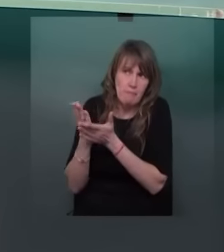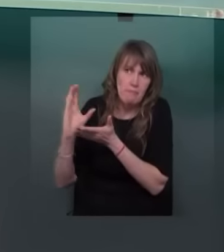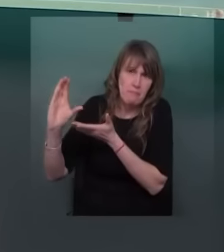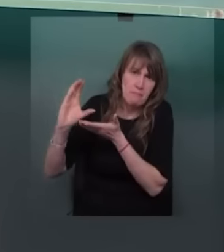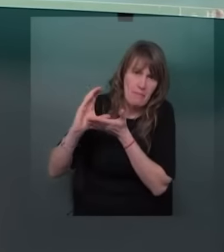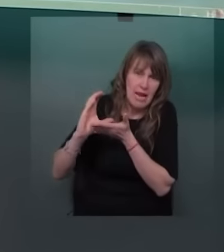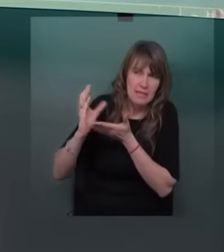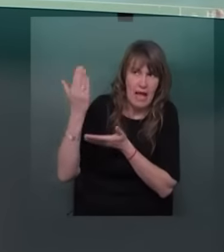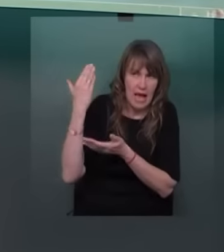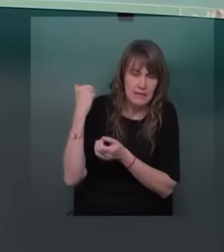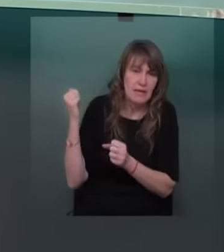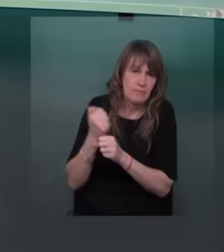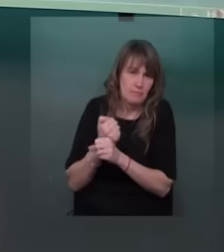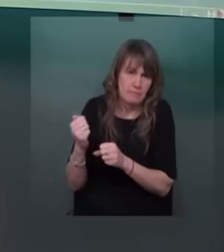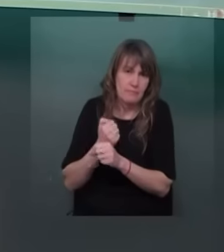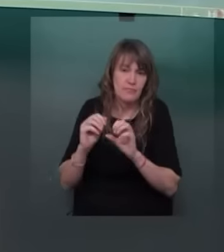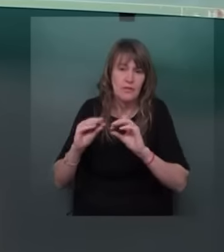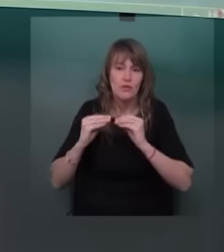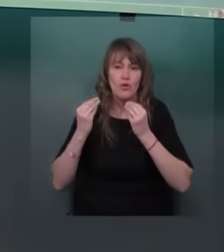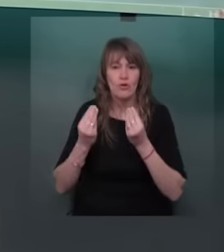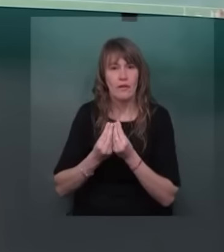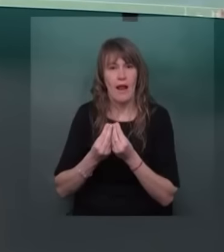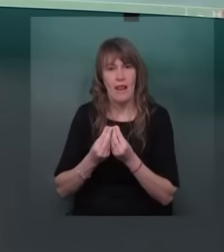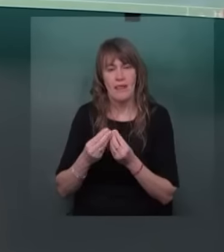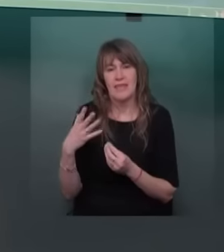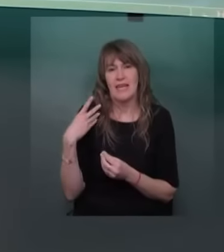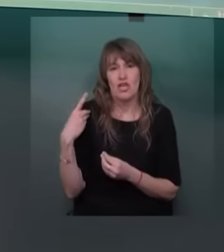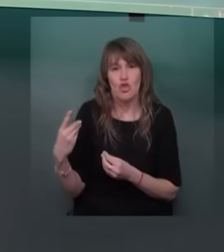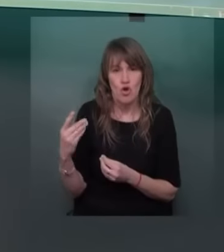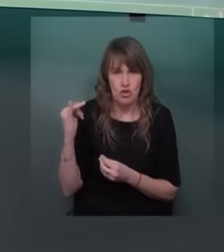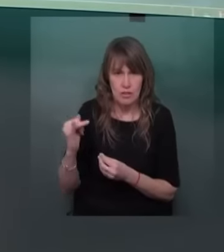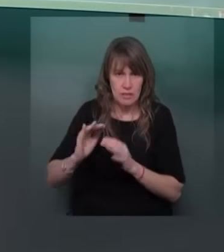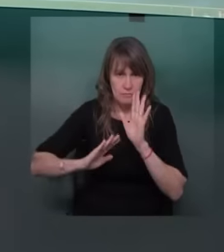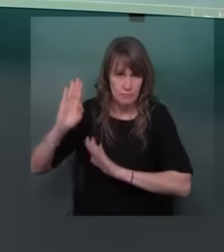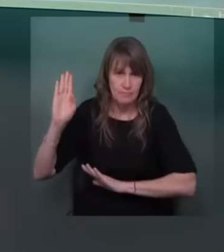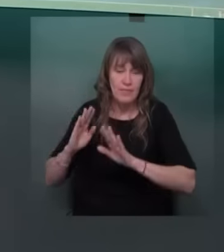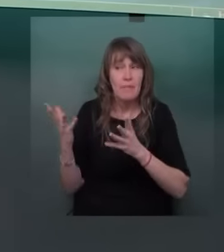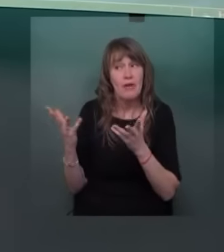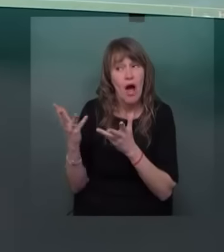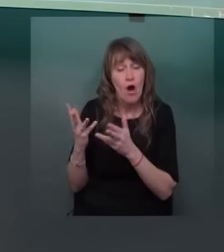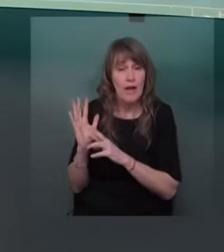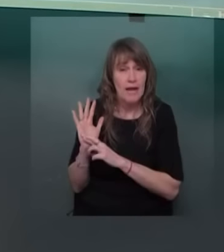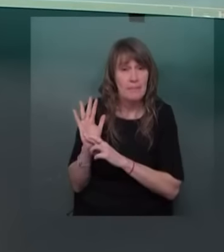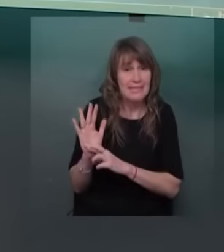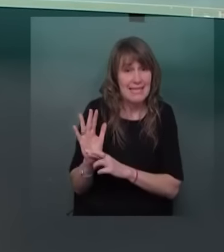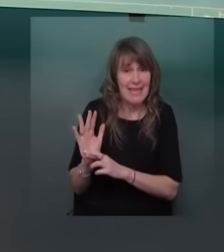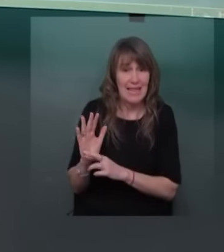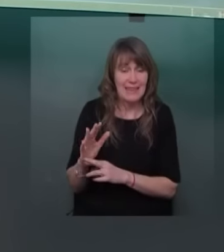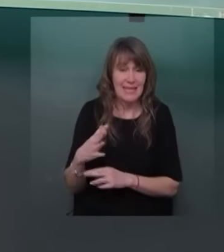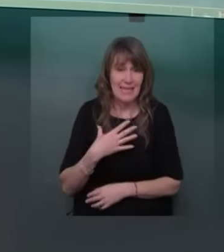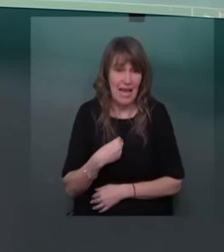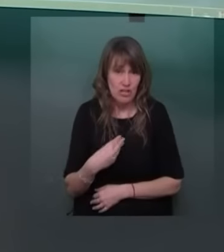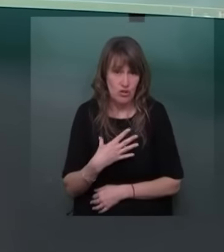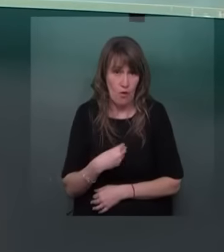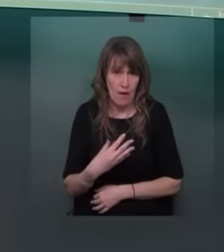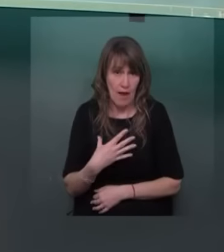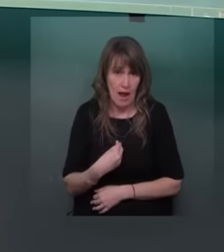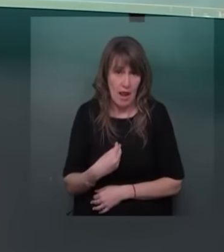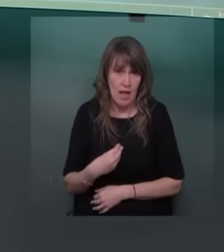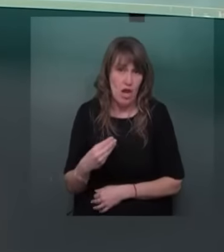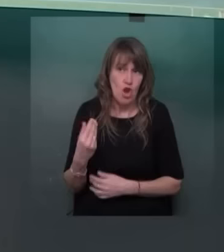sido aprobado por la totalidad del directorio en este caso el representante del partido Nacional no votó fue el único que no votó el